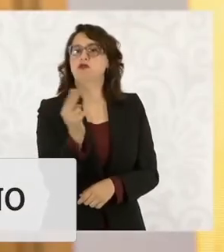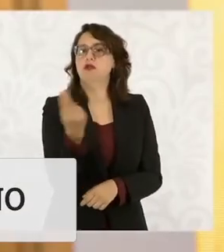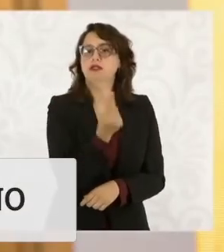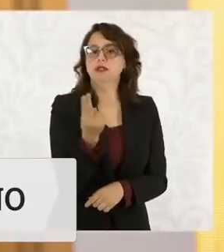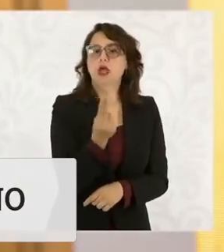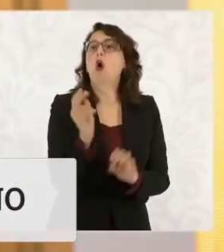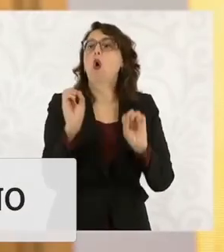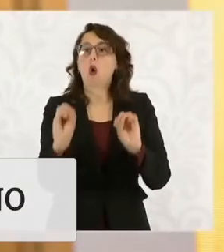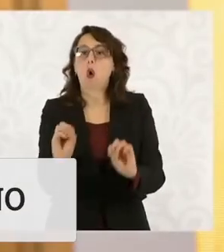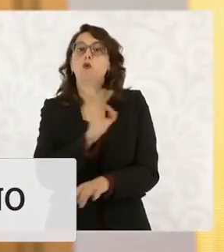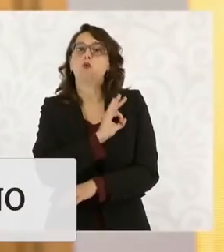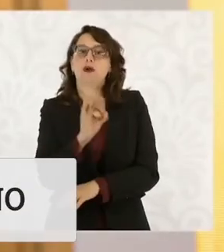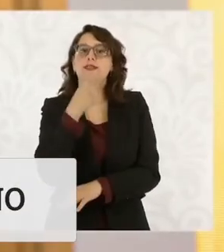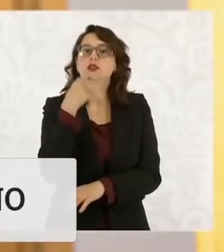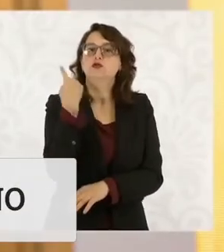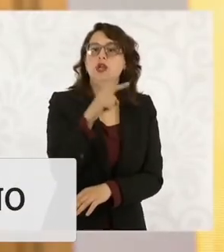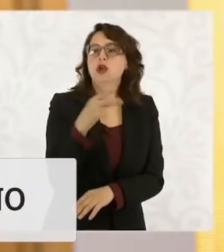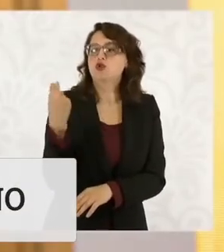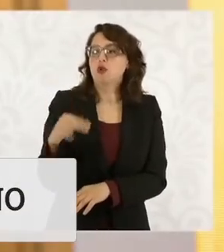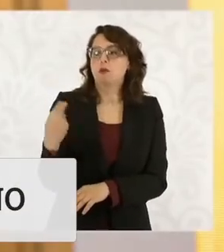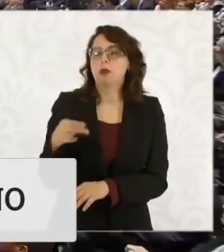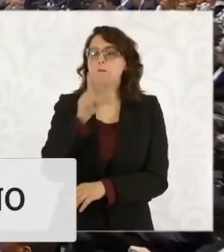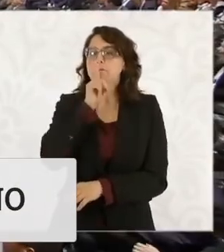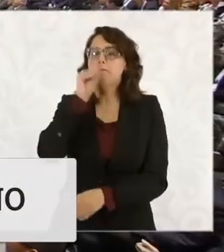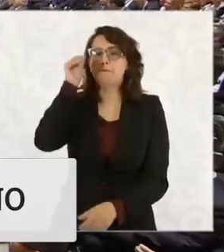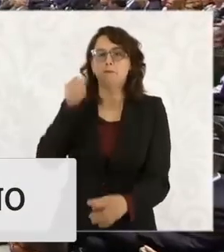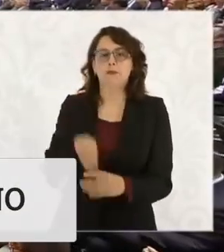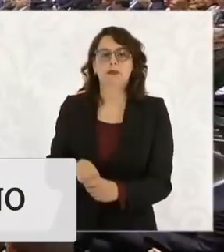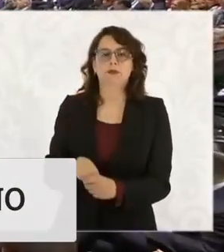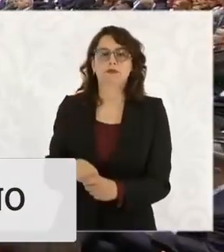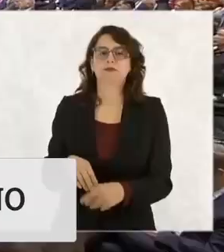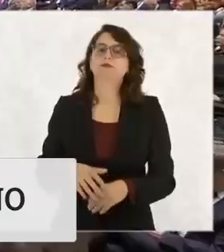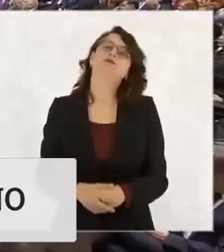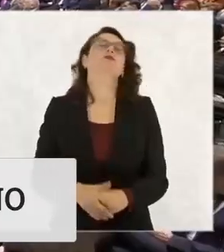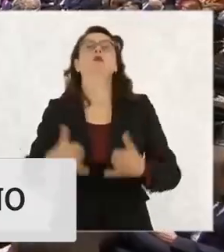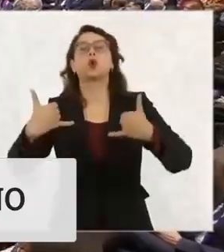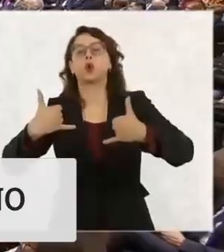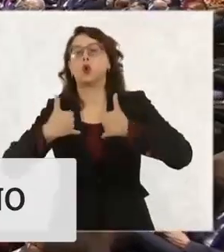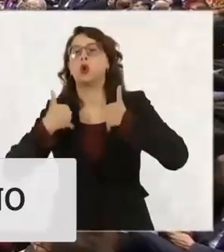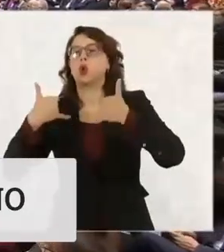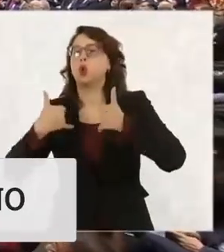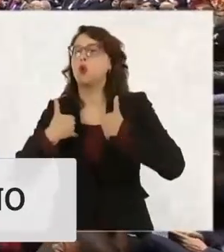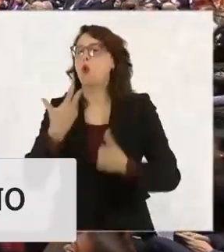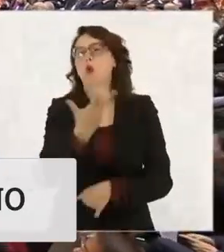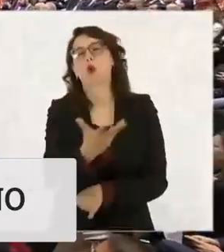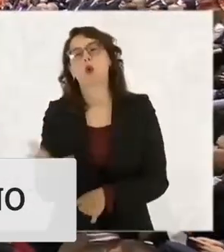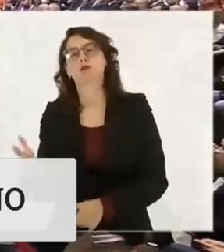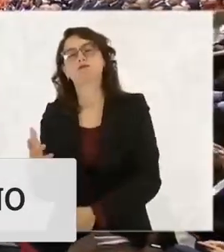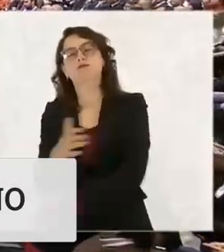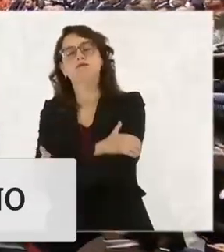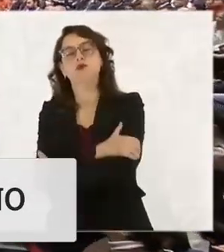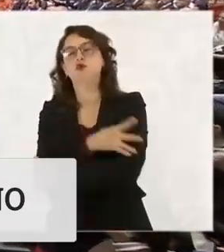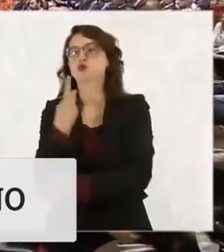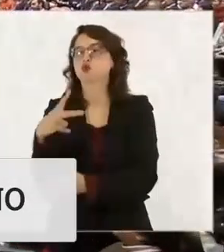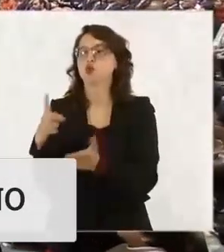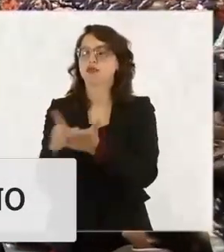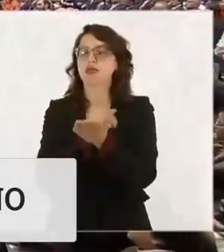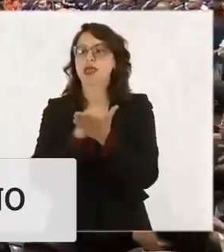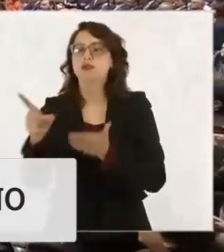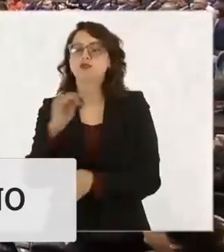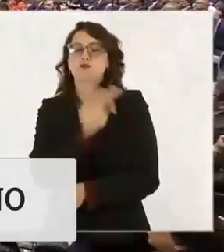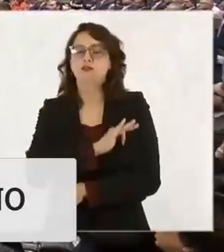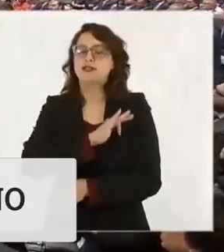de manera anónima. Abrazando a las y a los jóvenes para garantizarles el acceso a sus derechos y a